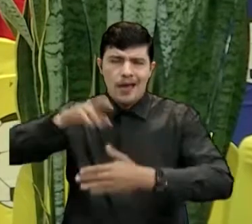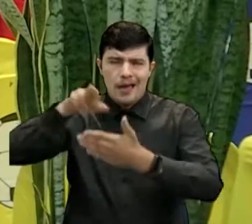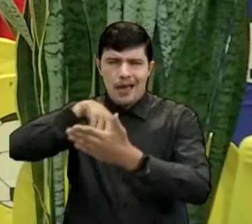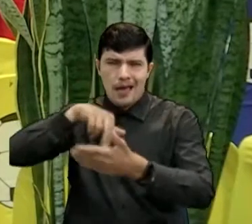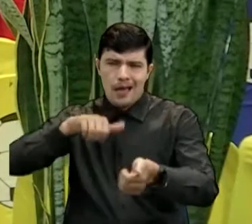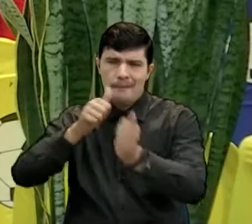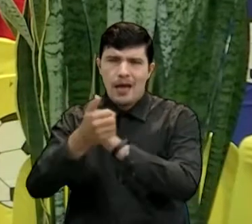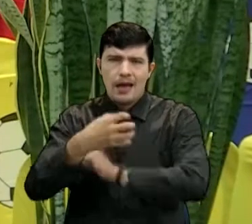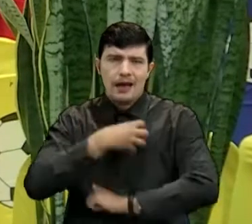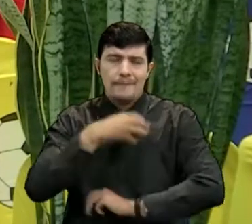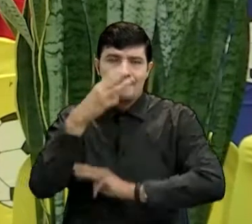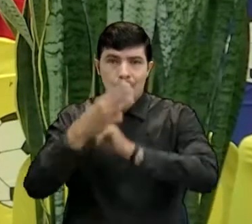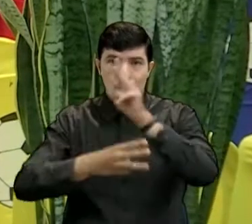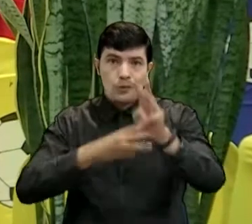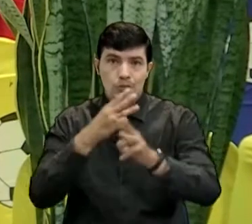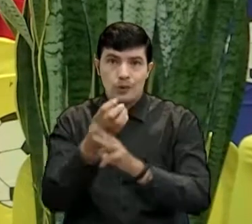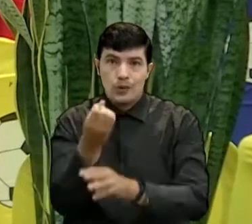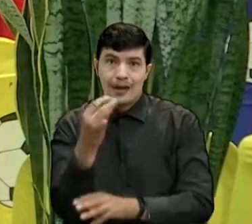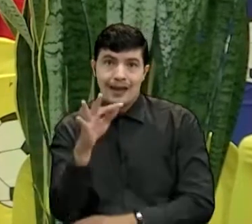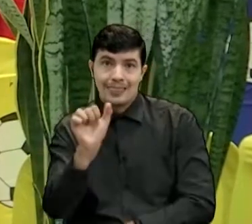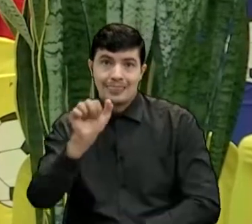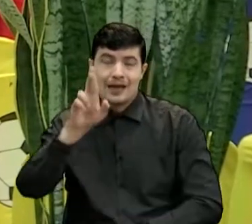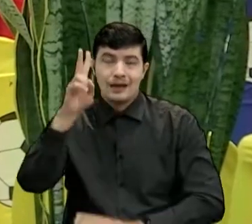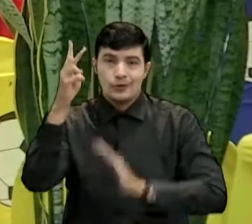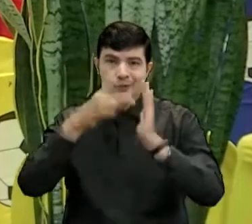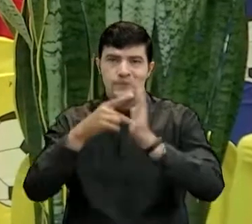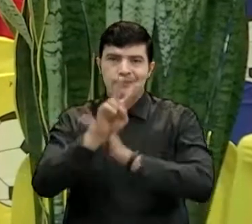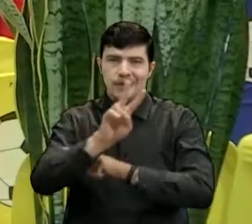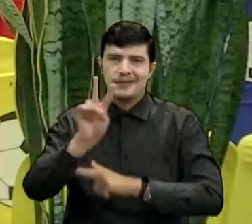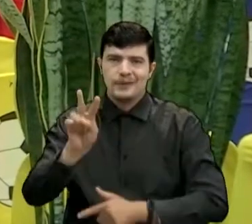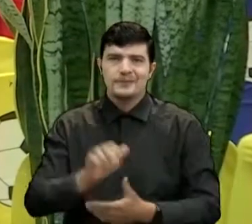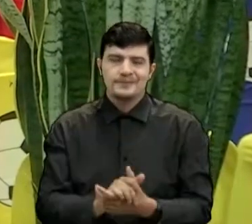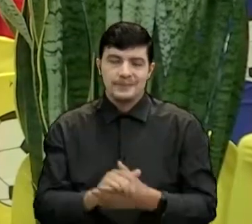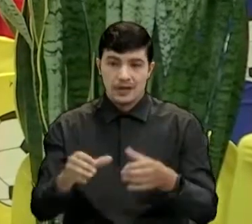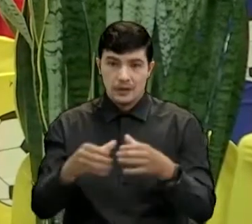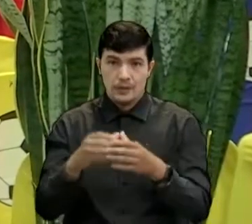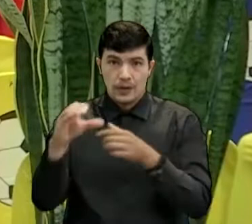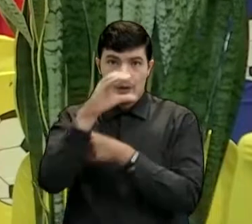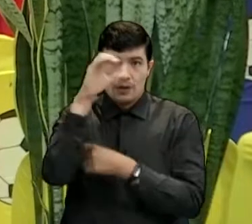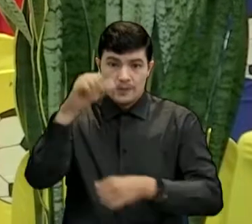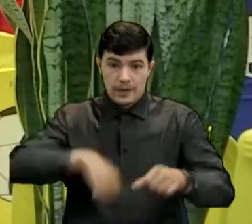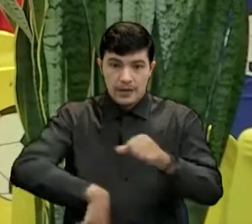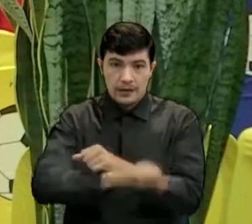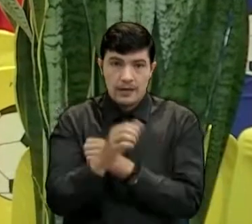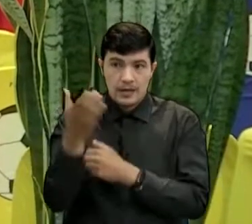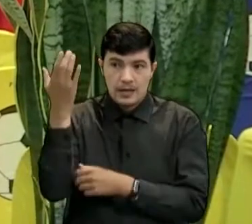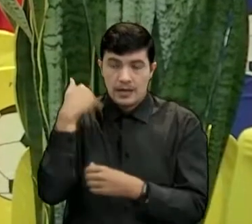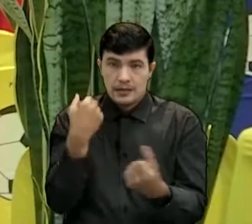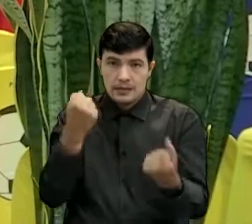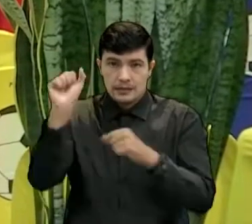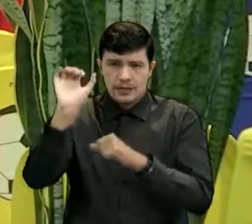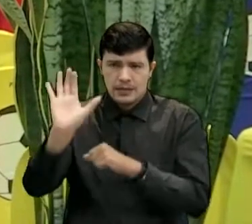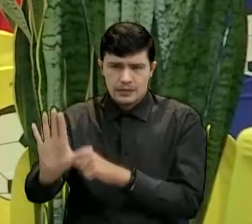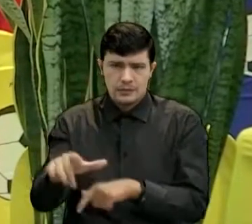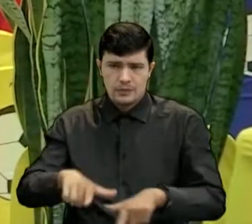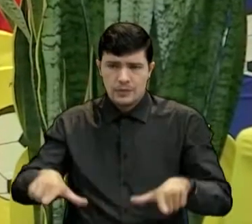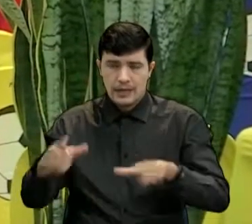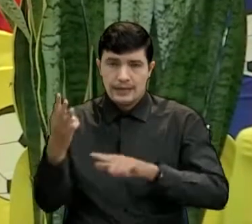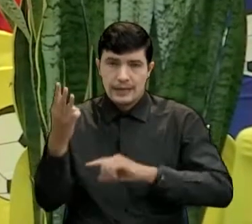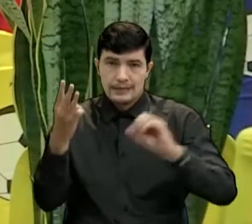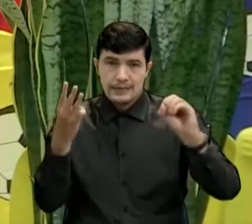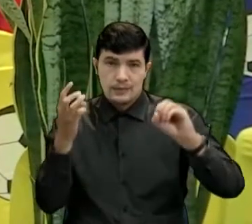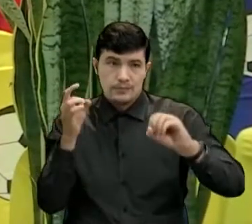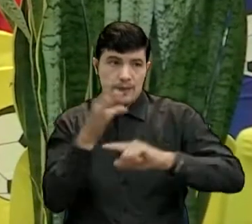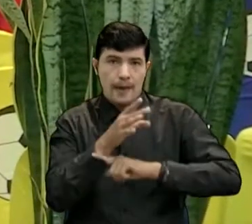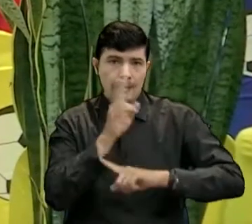rumbo al Campeonato Mundial de Qatar en el año 2022. La selección colombiana de fútbol que viene de ganar en condición de local 3-0 ante